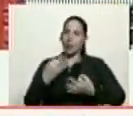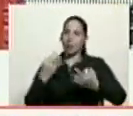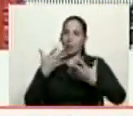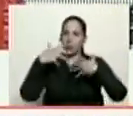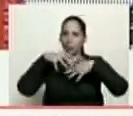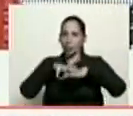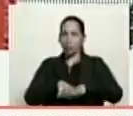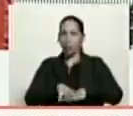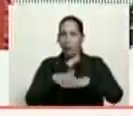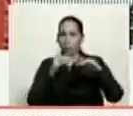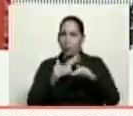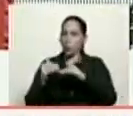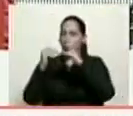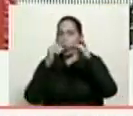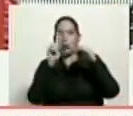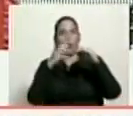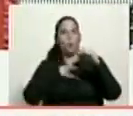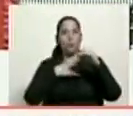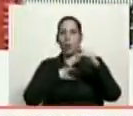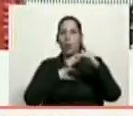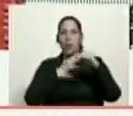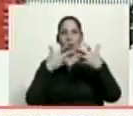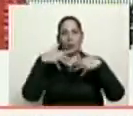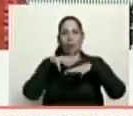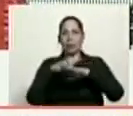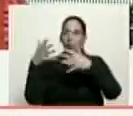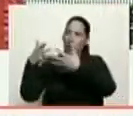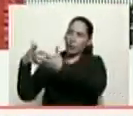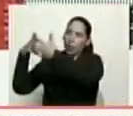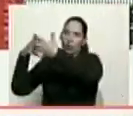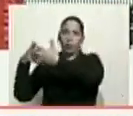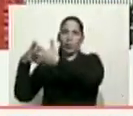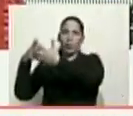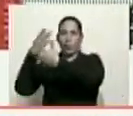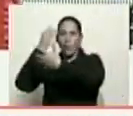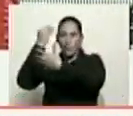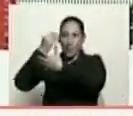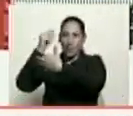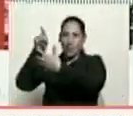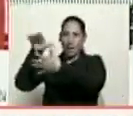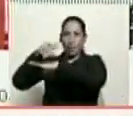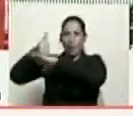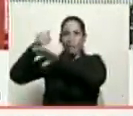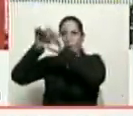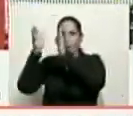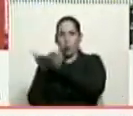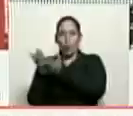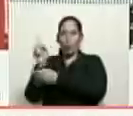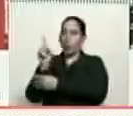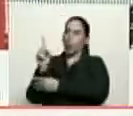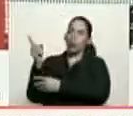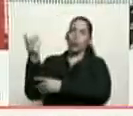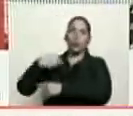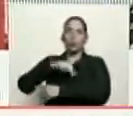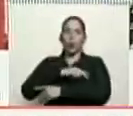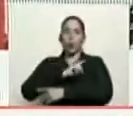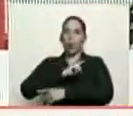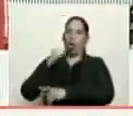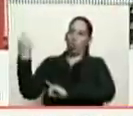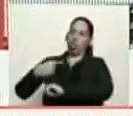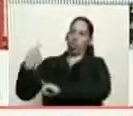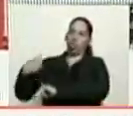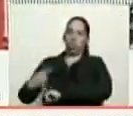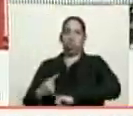iguales. No puede haber integración con Estados Unidos, que cree que es jefe del mundo. A nosotros no nos jefea nadie. A